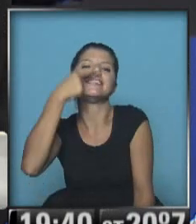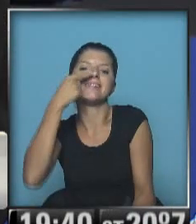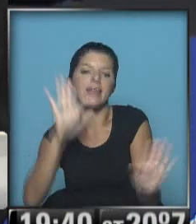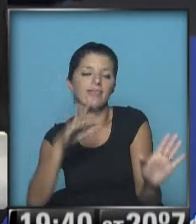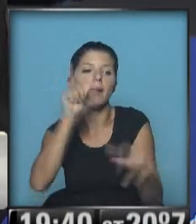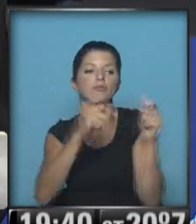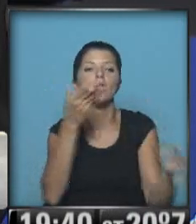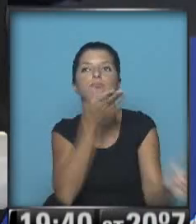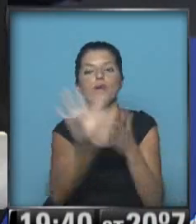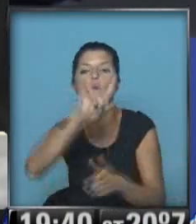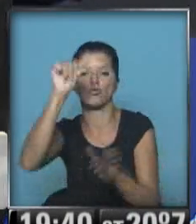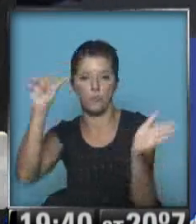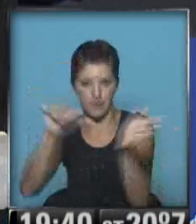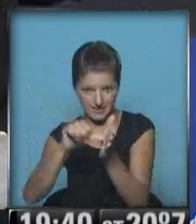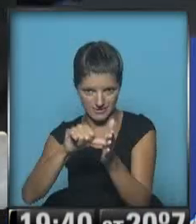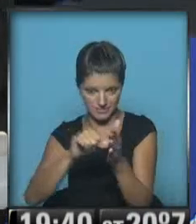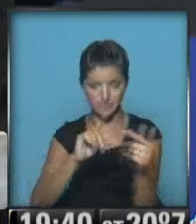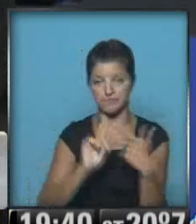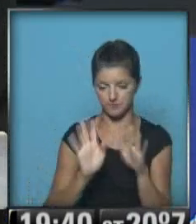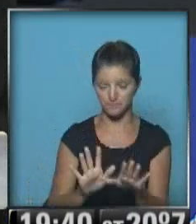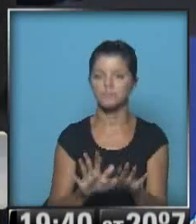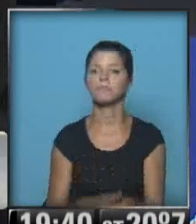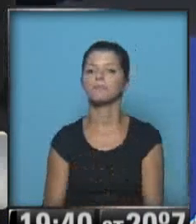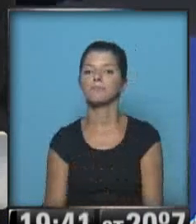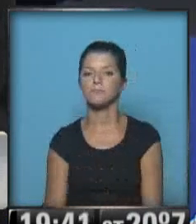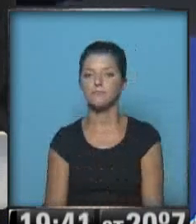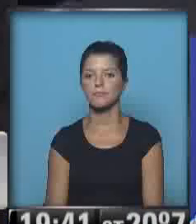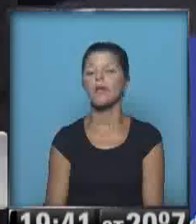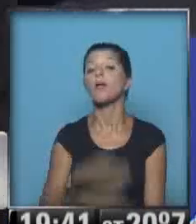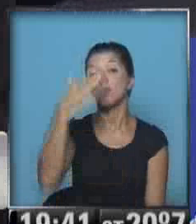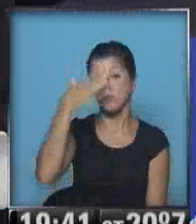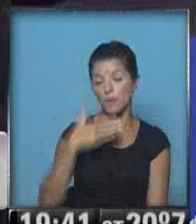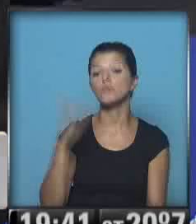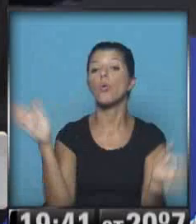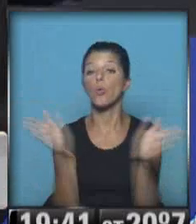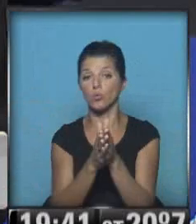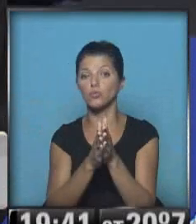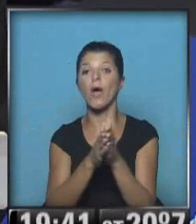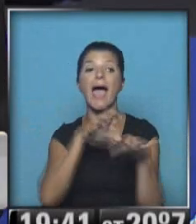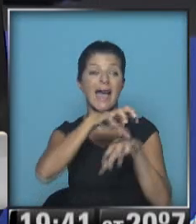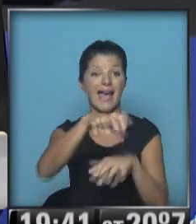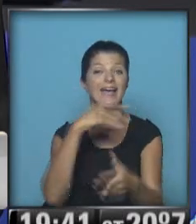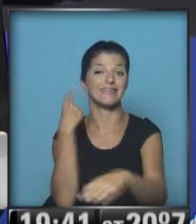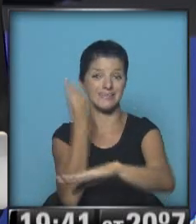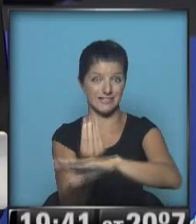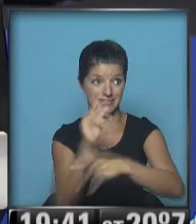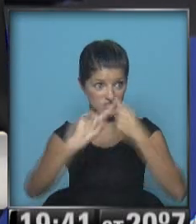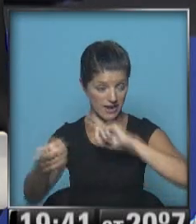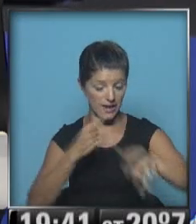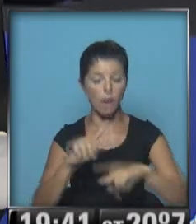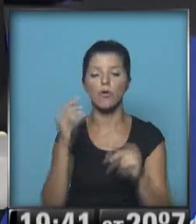exiliados no no solamente eso bueno actuaron Obviamente con la sillería y por eso este material que vamos a ver